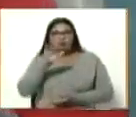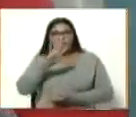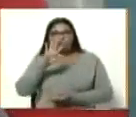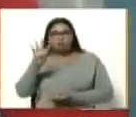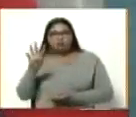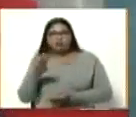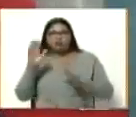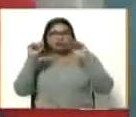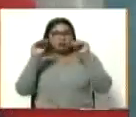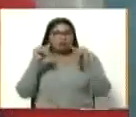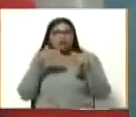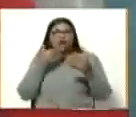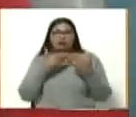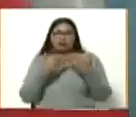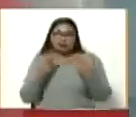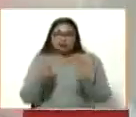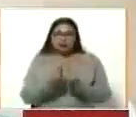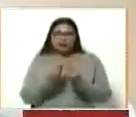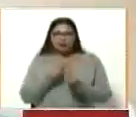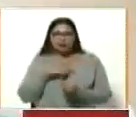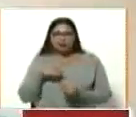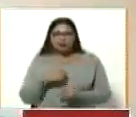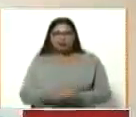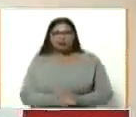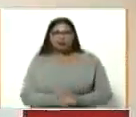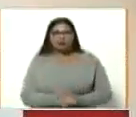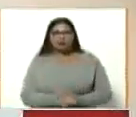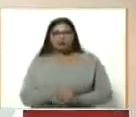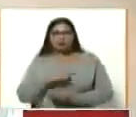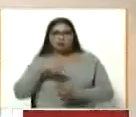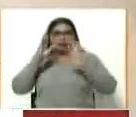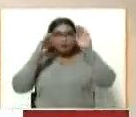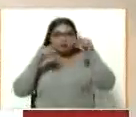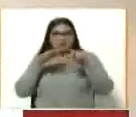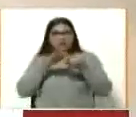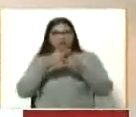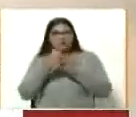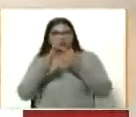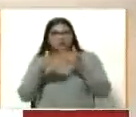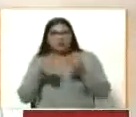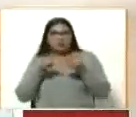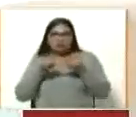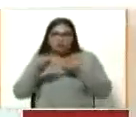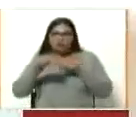nos despedimos. No, gracias, Roy, por habernos acompañado. A ustedes. Vamos a estar atentos a esa situación. Usted le hace seguimiento, señor Caballero. Claro que sí.